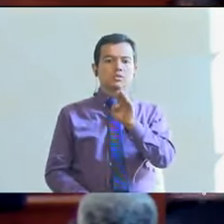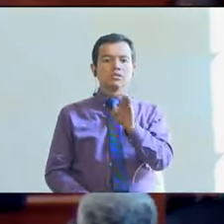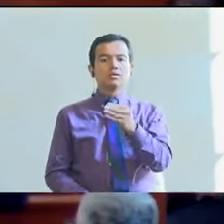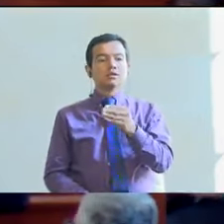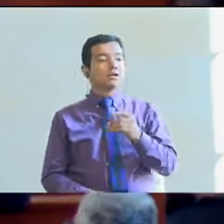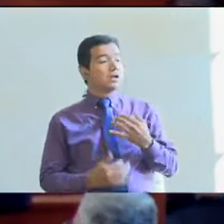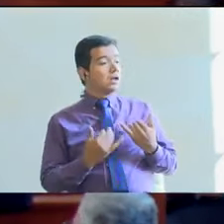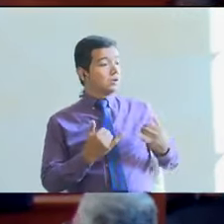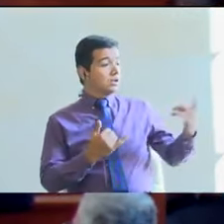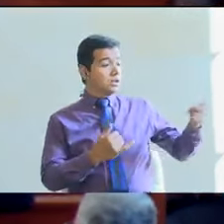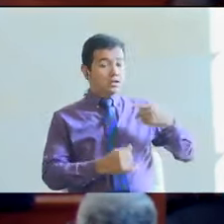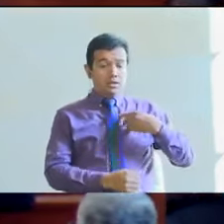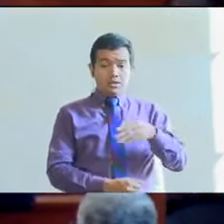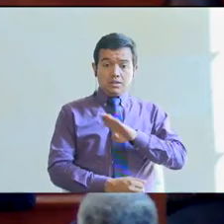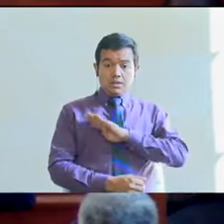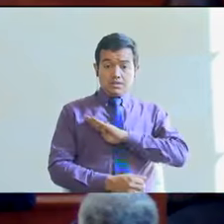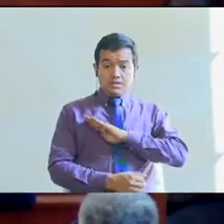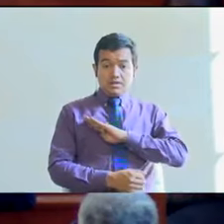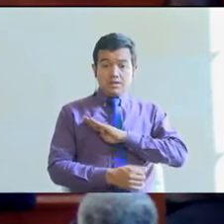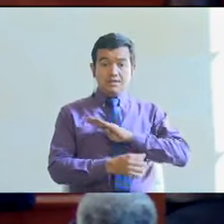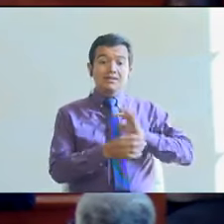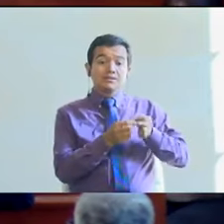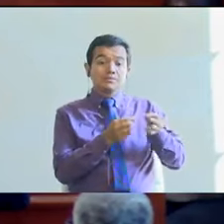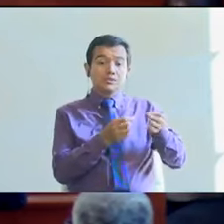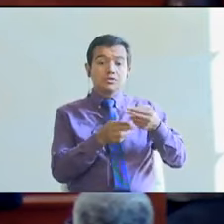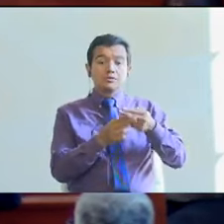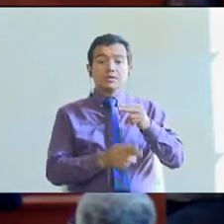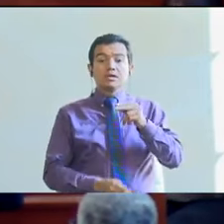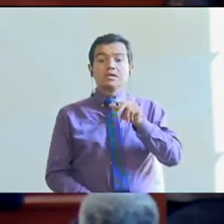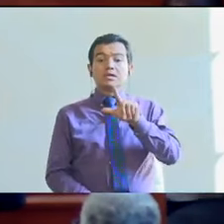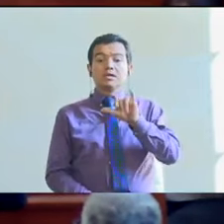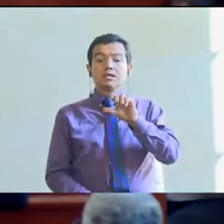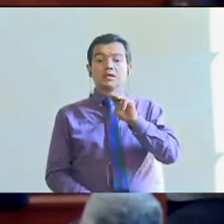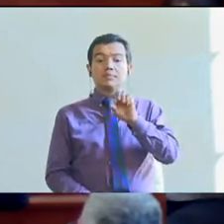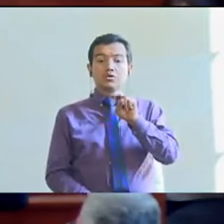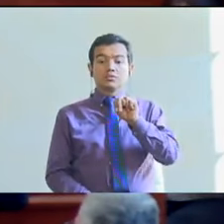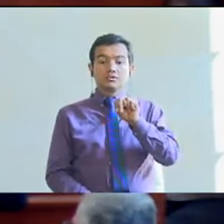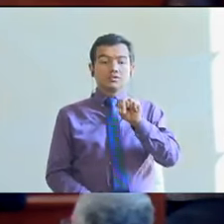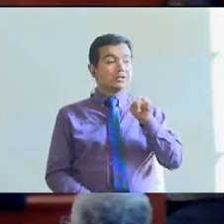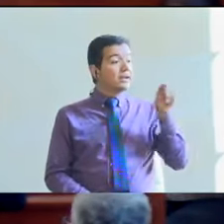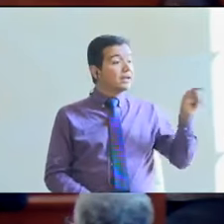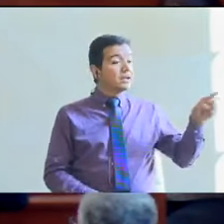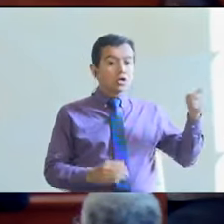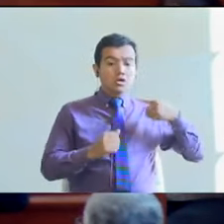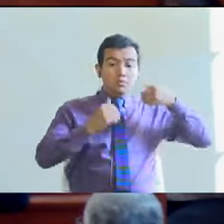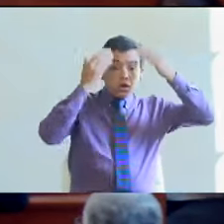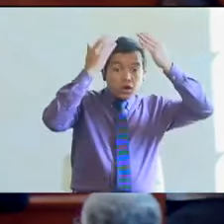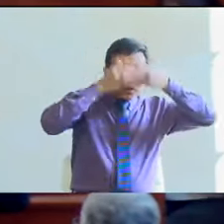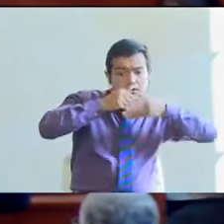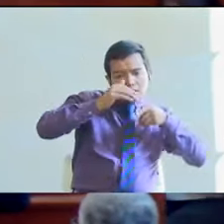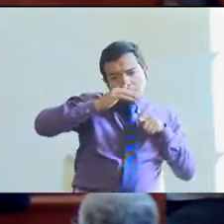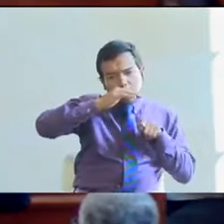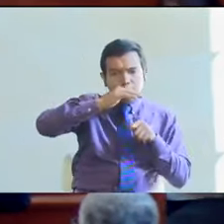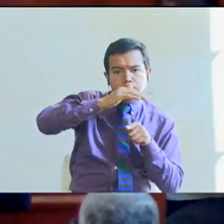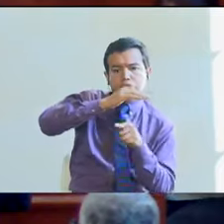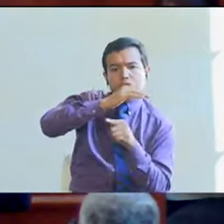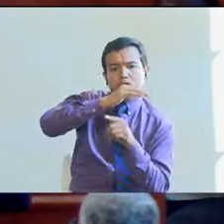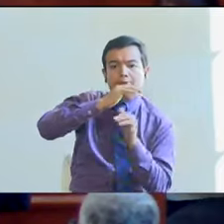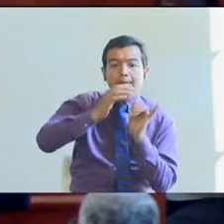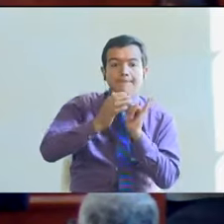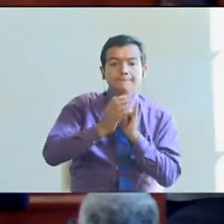aragua que como le señalaba cruzó hoy la frontera por una trocha huyendo de la